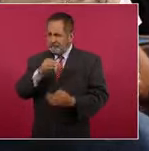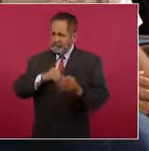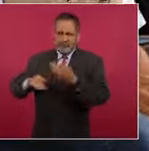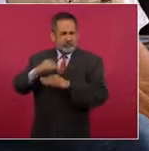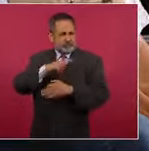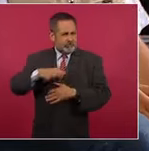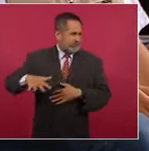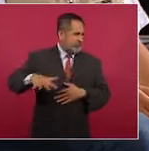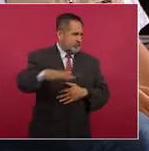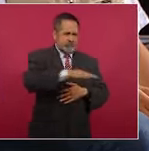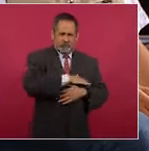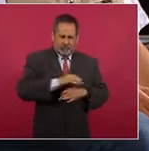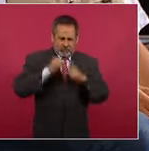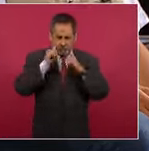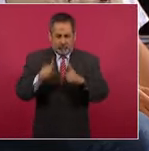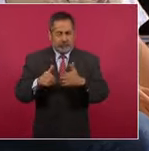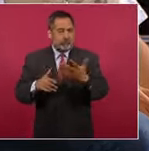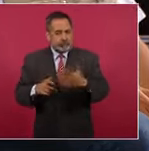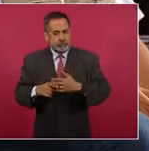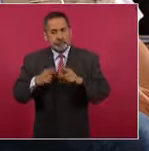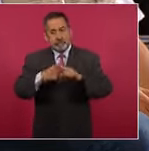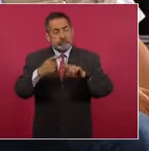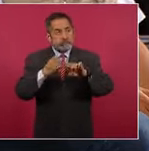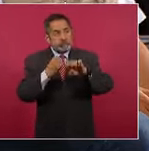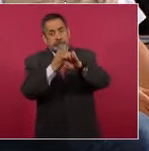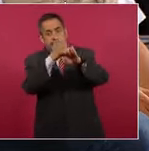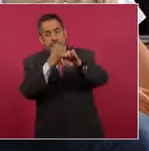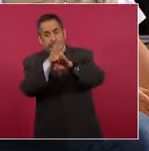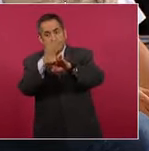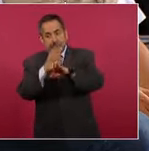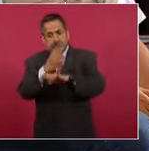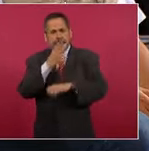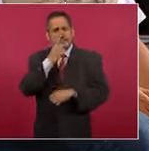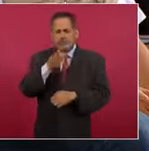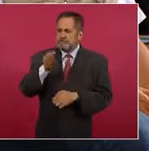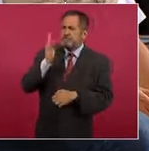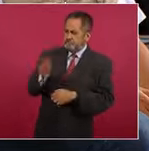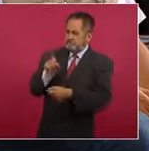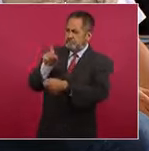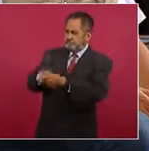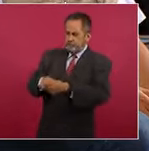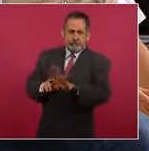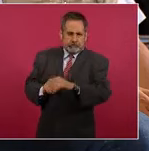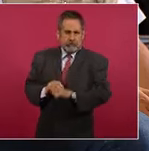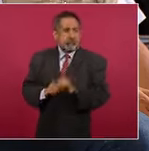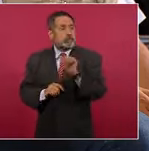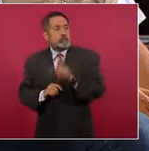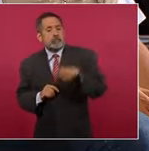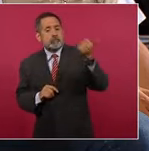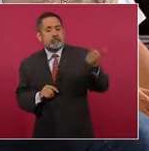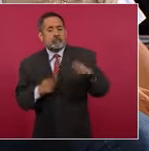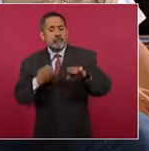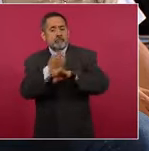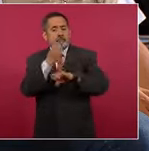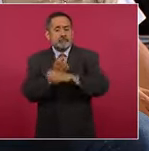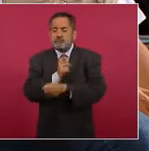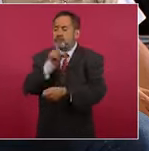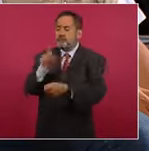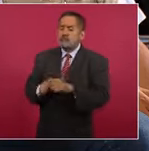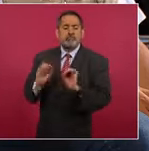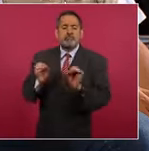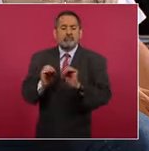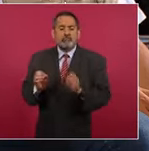estos estados son los que ya accedieron a la universalización. Los restantes, ¿qué ha pasado con ellos? Están